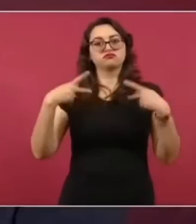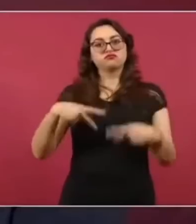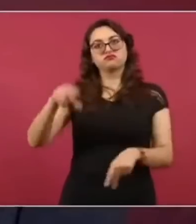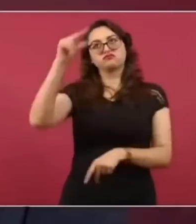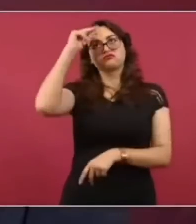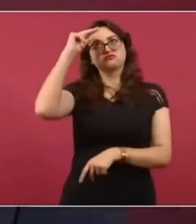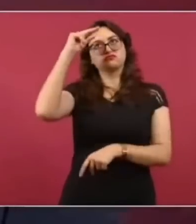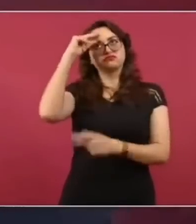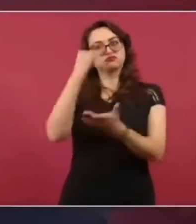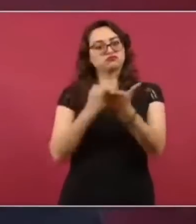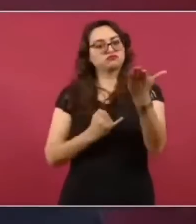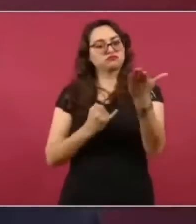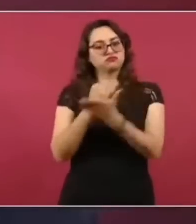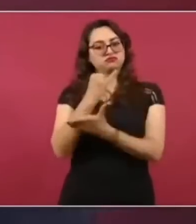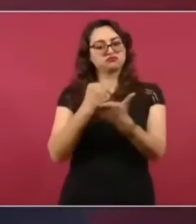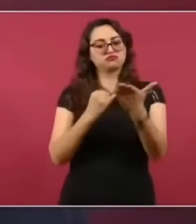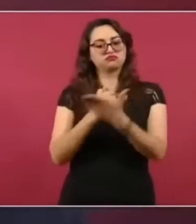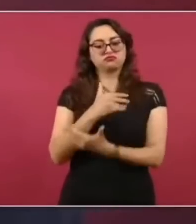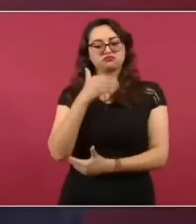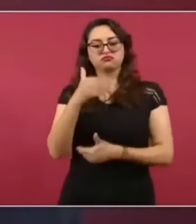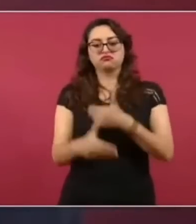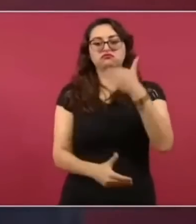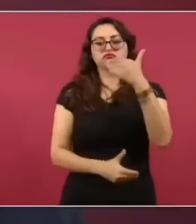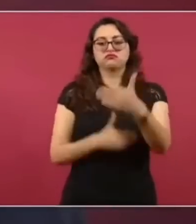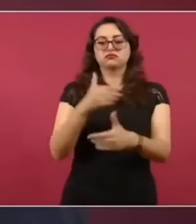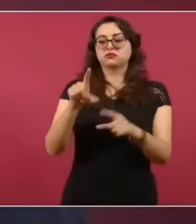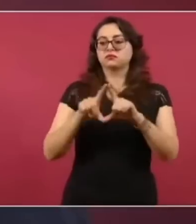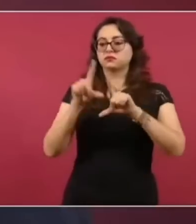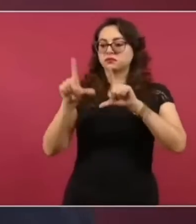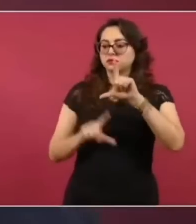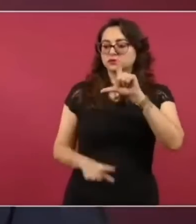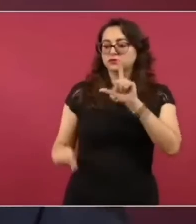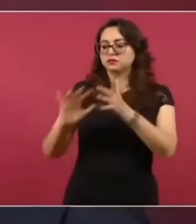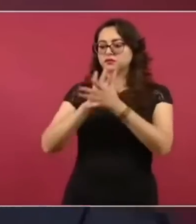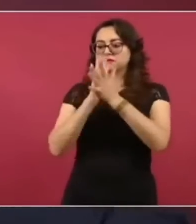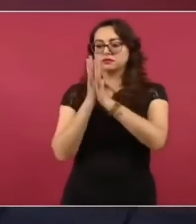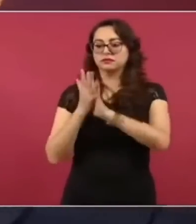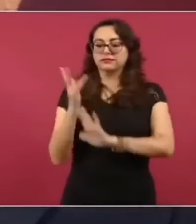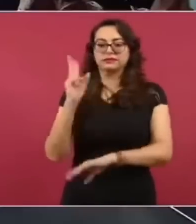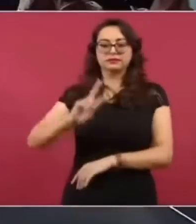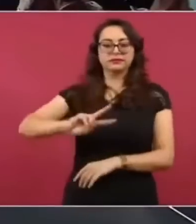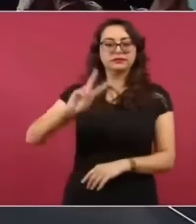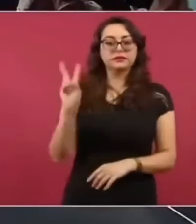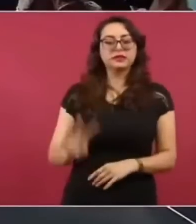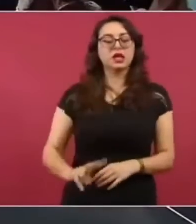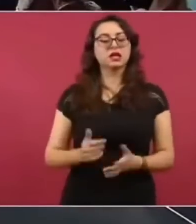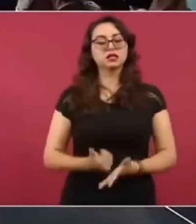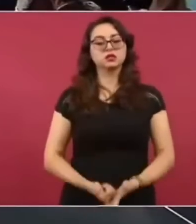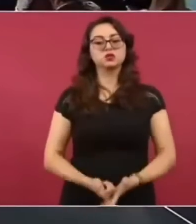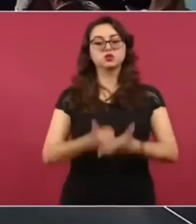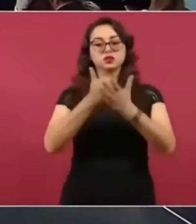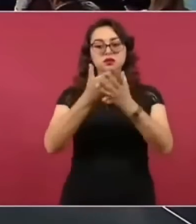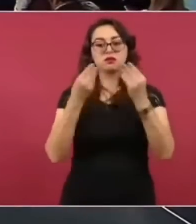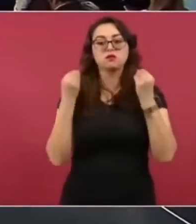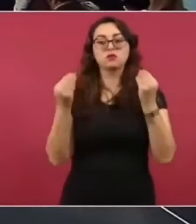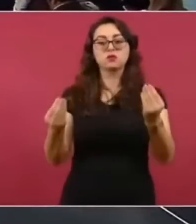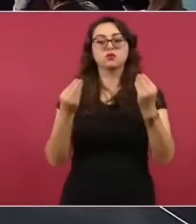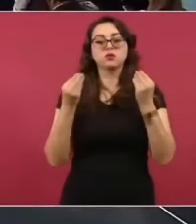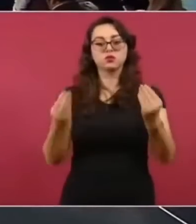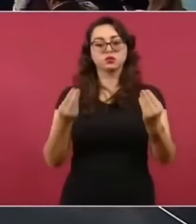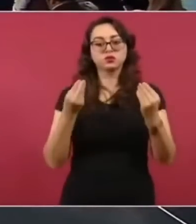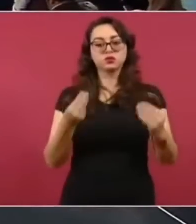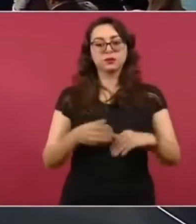Y esto va a ayudar mucho, porque si no, sigue